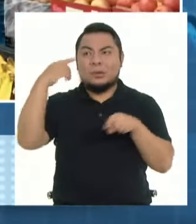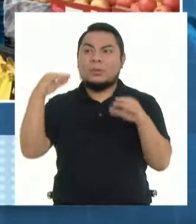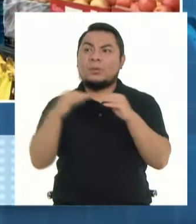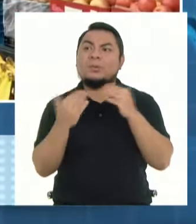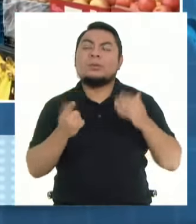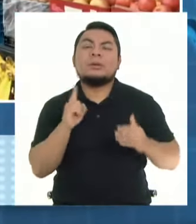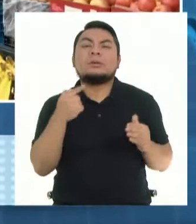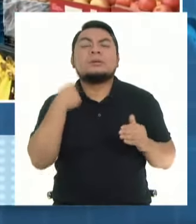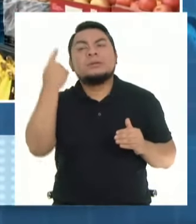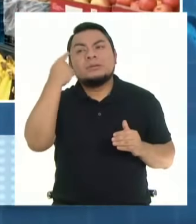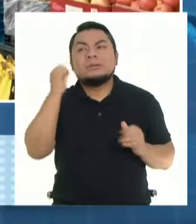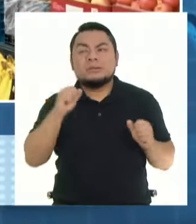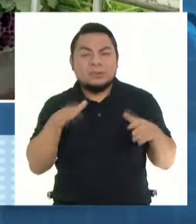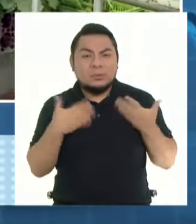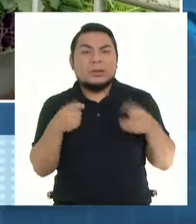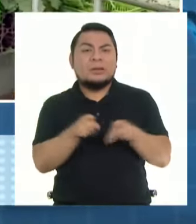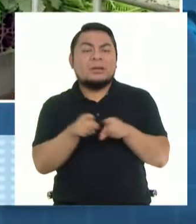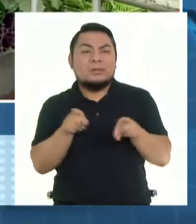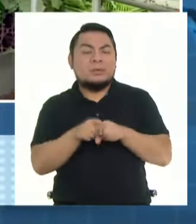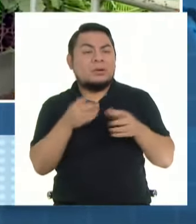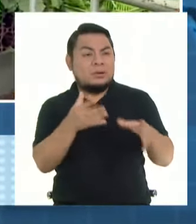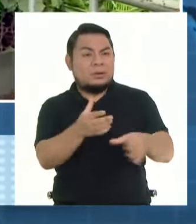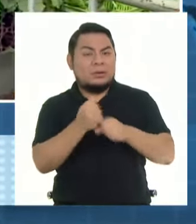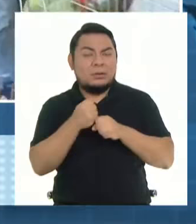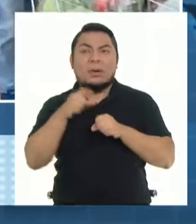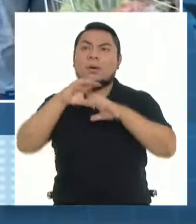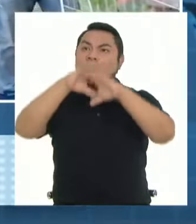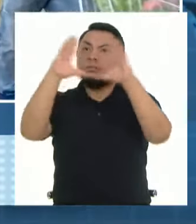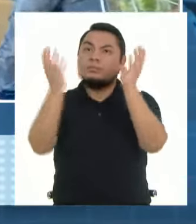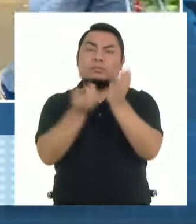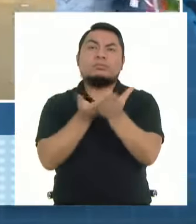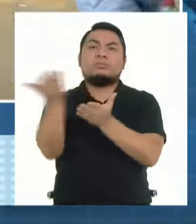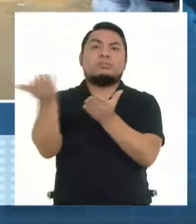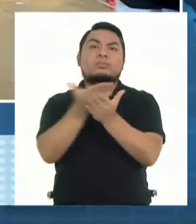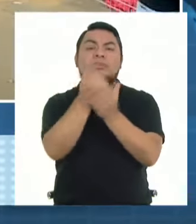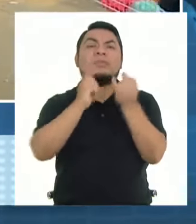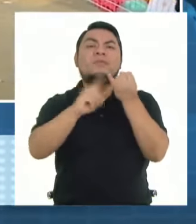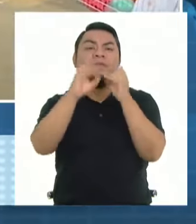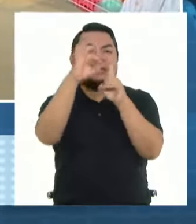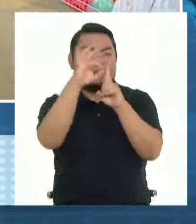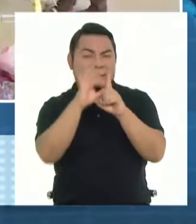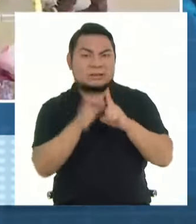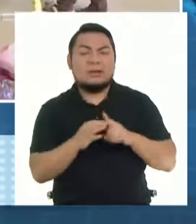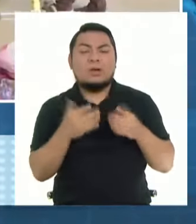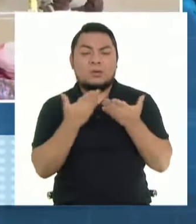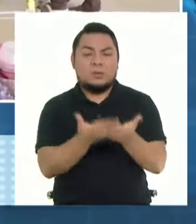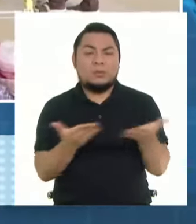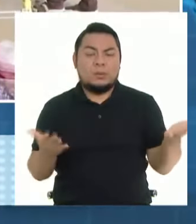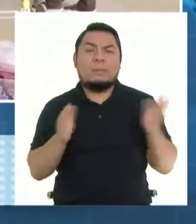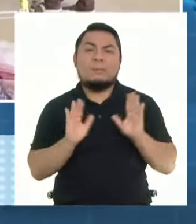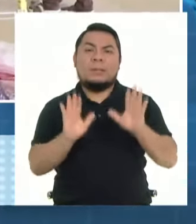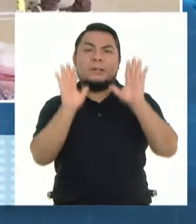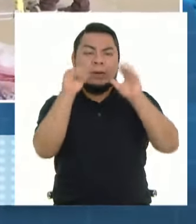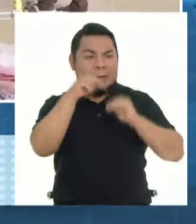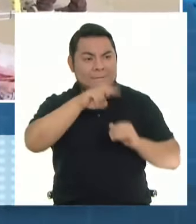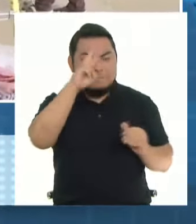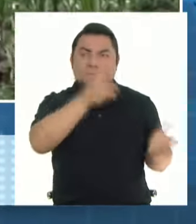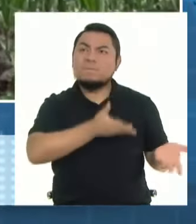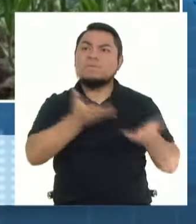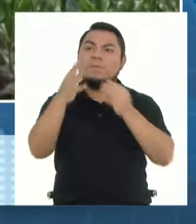la contundencia de inclusive posicionarnos hacia el mundo con la variedad de semillas, de productos maravillosos, pero,